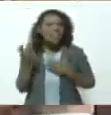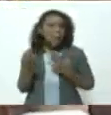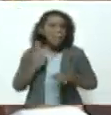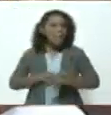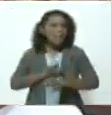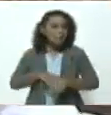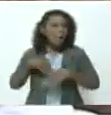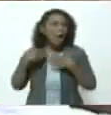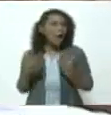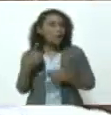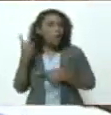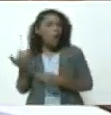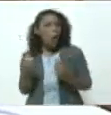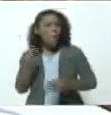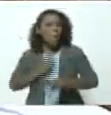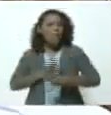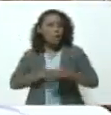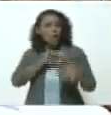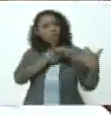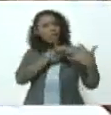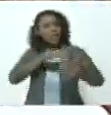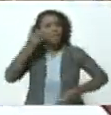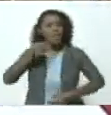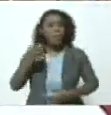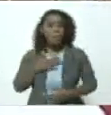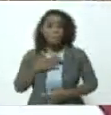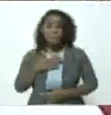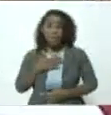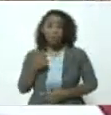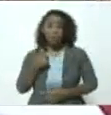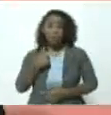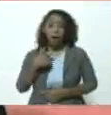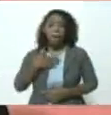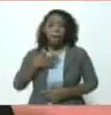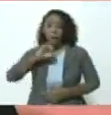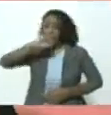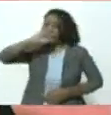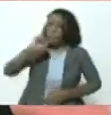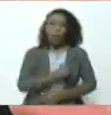ellos, cómo ocurrió la batalla realmente. Por lo menos mi caso, a mí me apasionó.